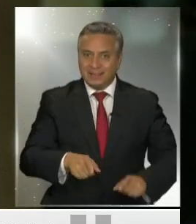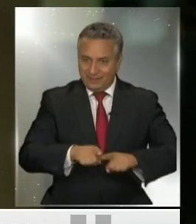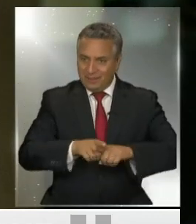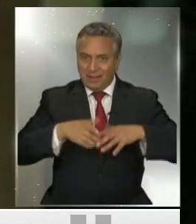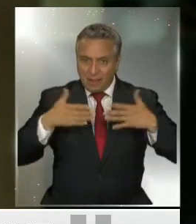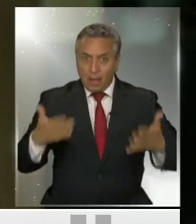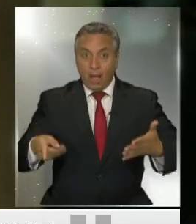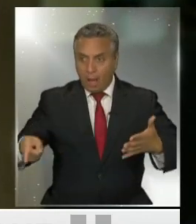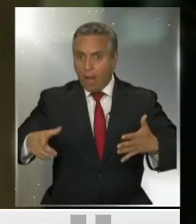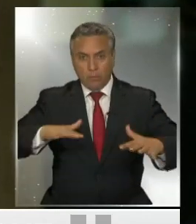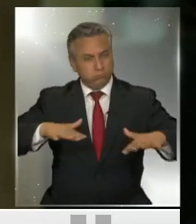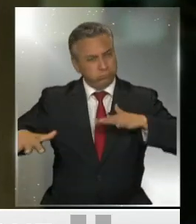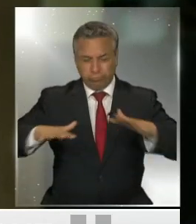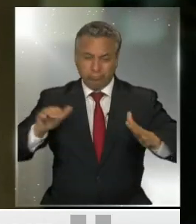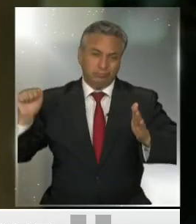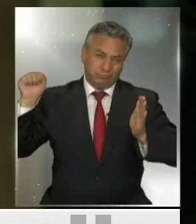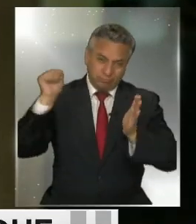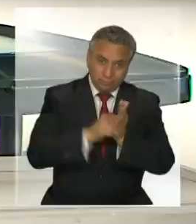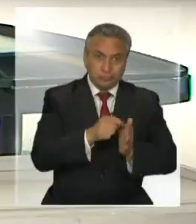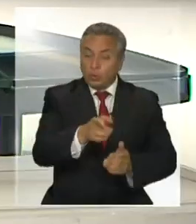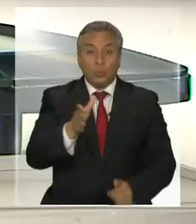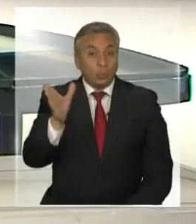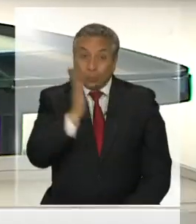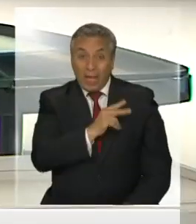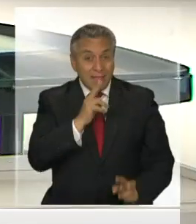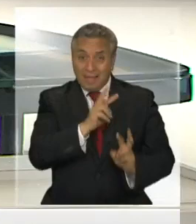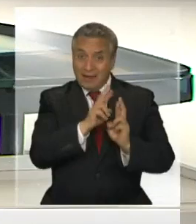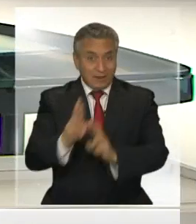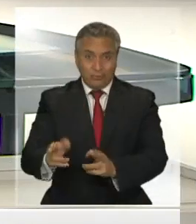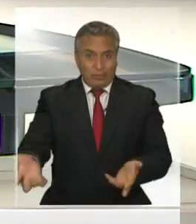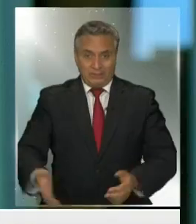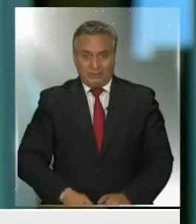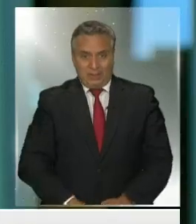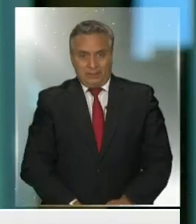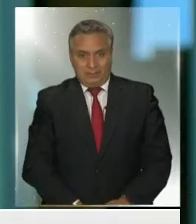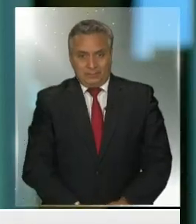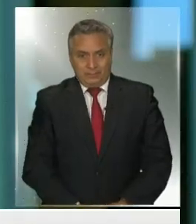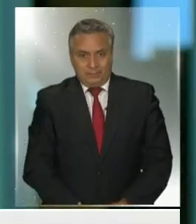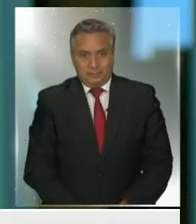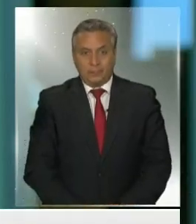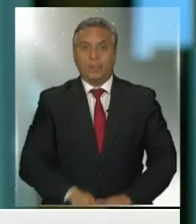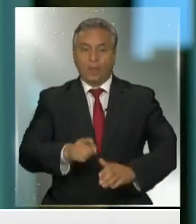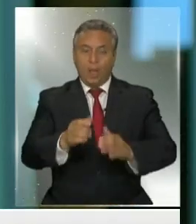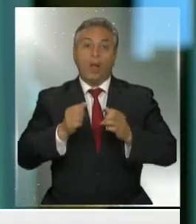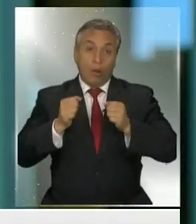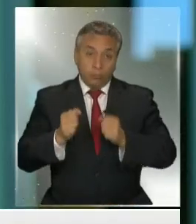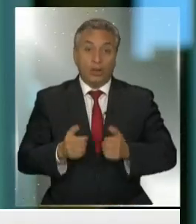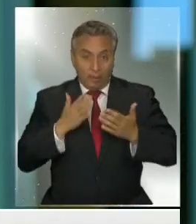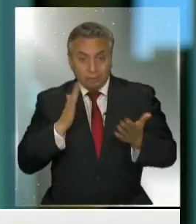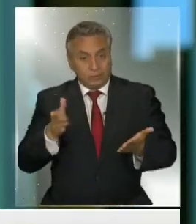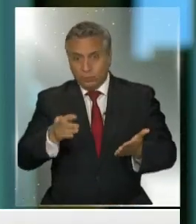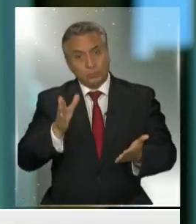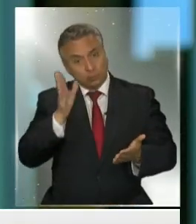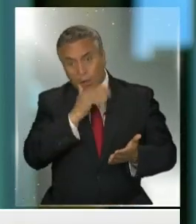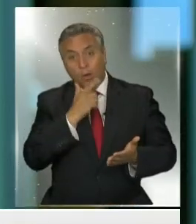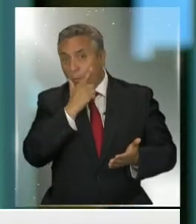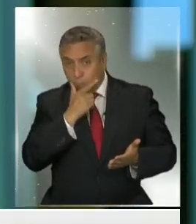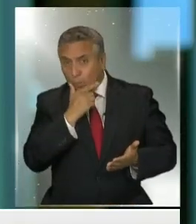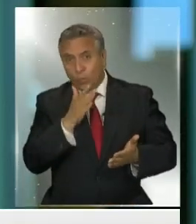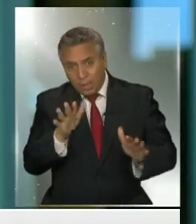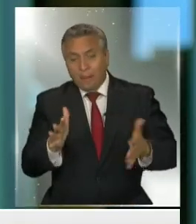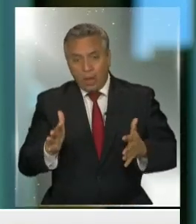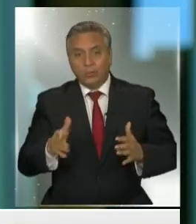gatillante está movilizaban estamos de acuerdo que si puede haber y no me cabe duda que a lo mejor